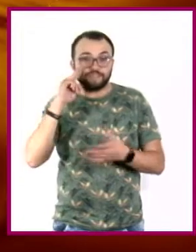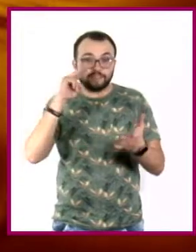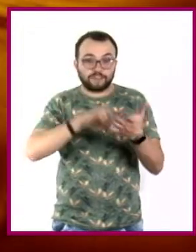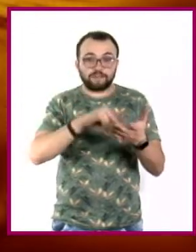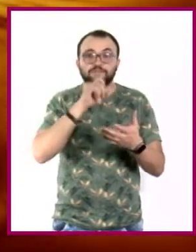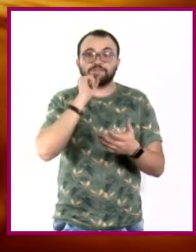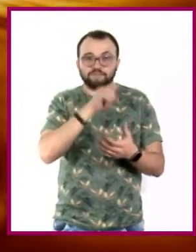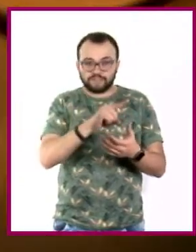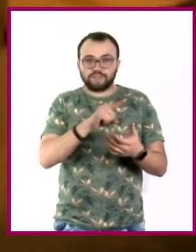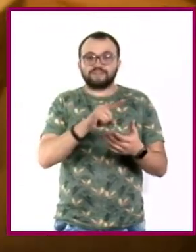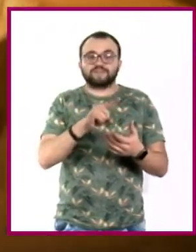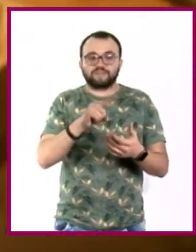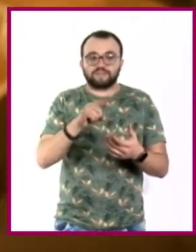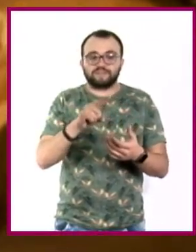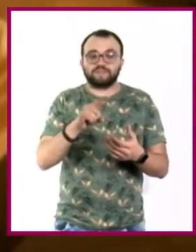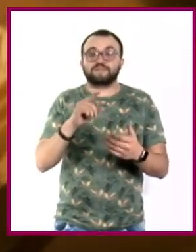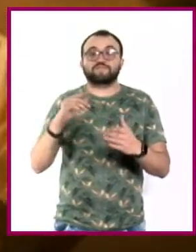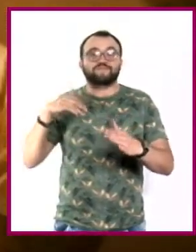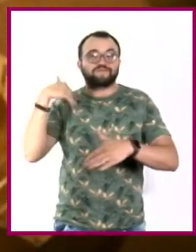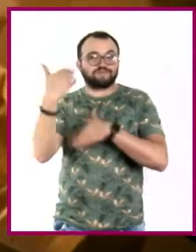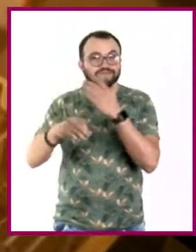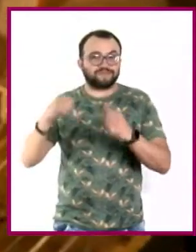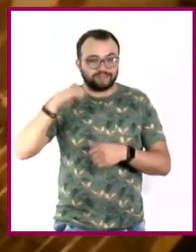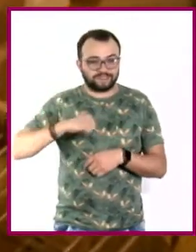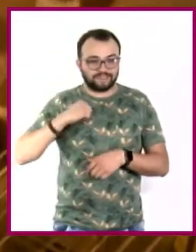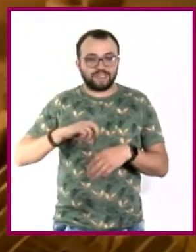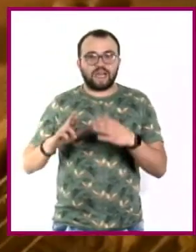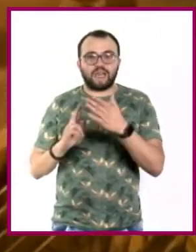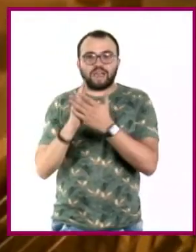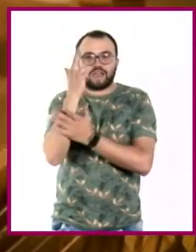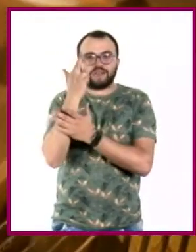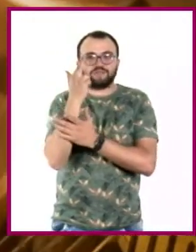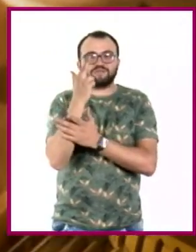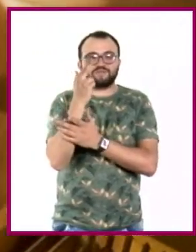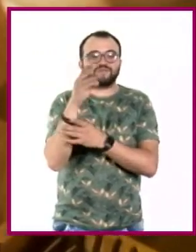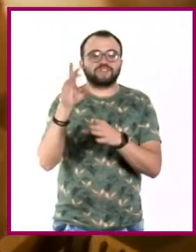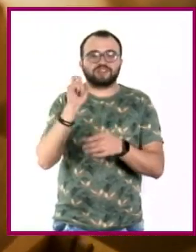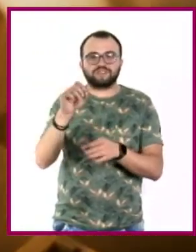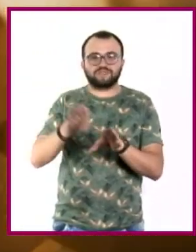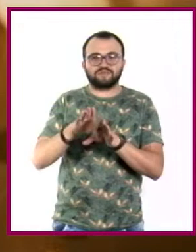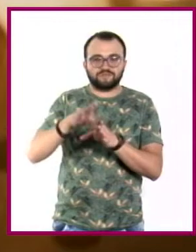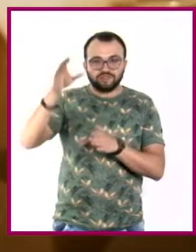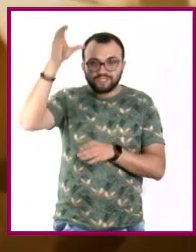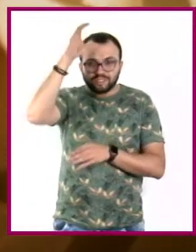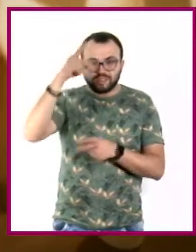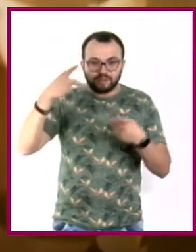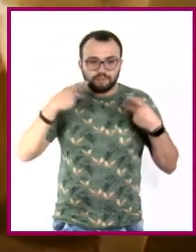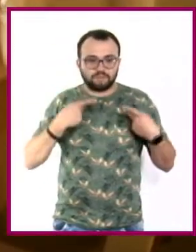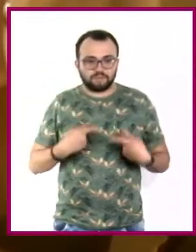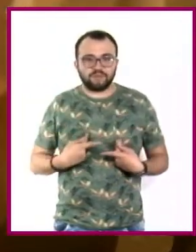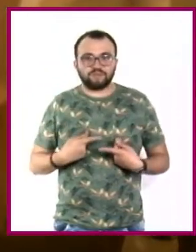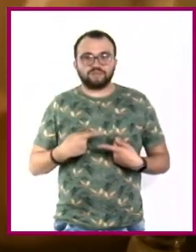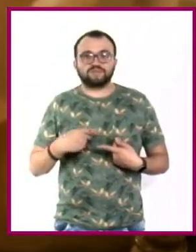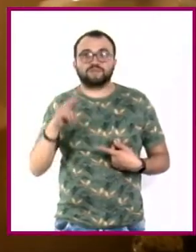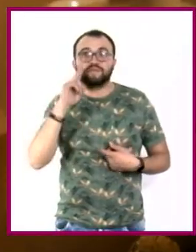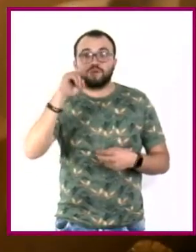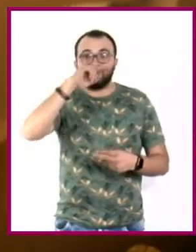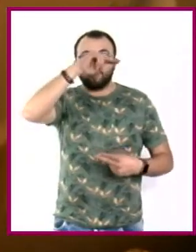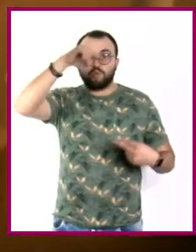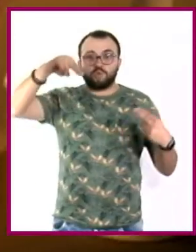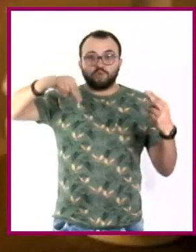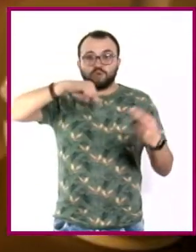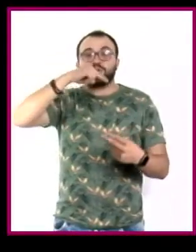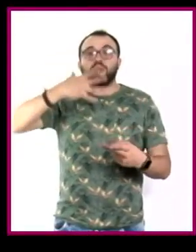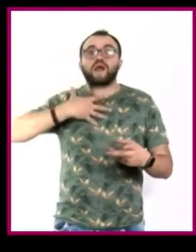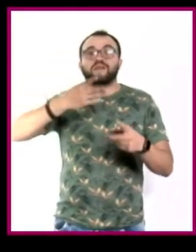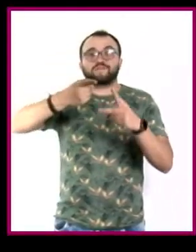Edad Media. Siglos después, la revolución científica confirmaría lo que los mitos afirmaban: el universo tuvo un